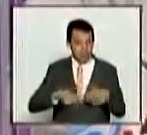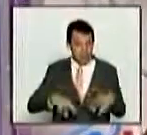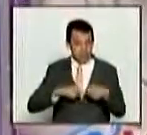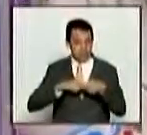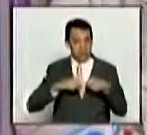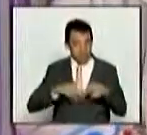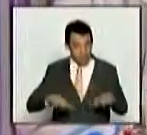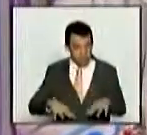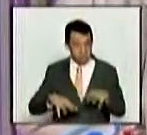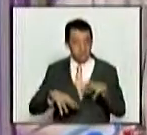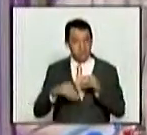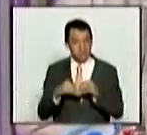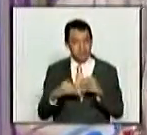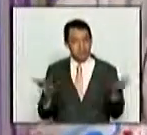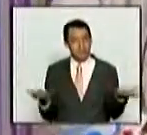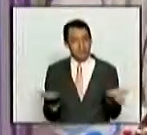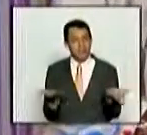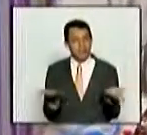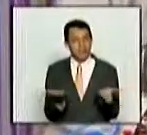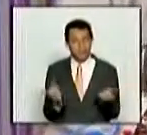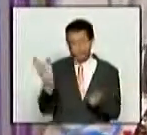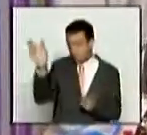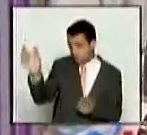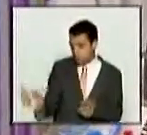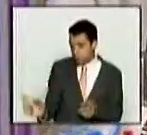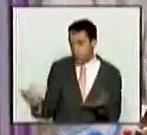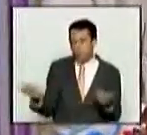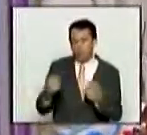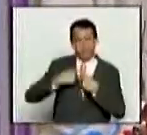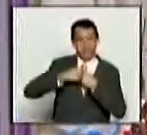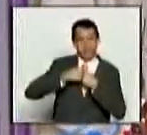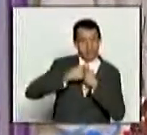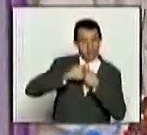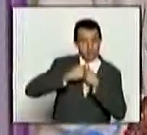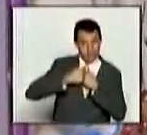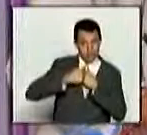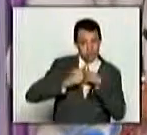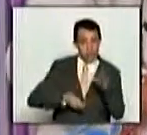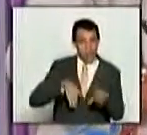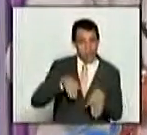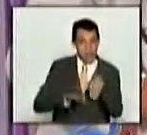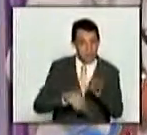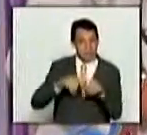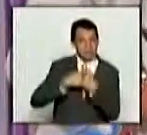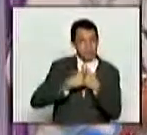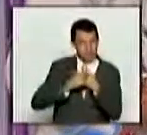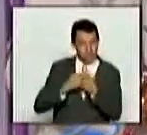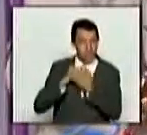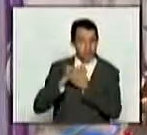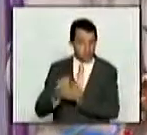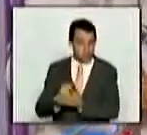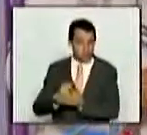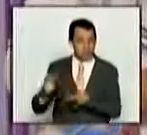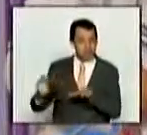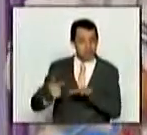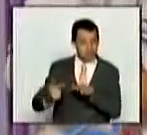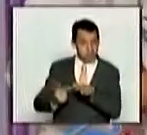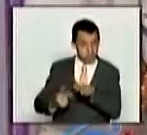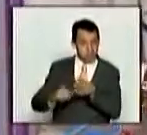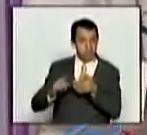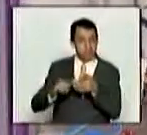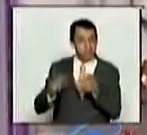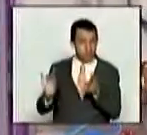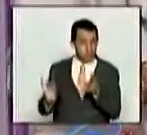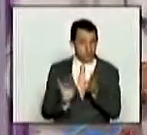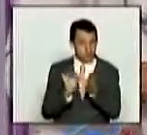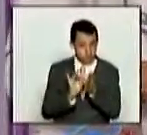tener este paciente tiene un dolor de rodilla, le puedo trabajar láser en la rodilla, plasma en la rodilla, terapia neural,